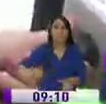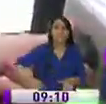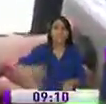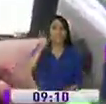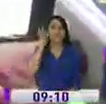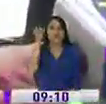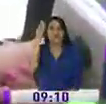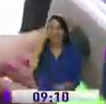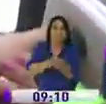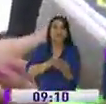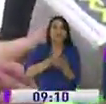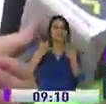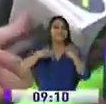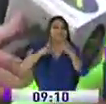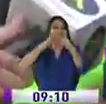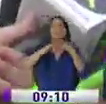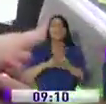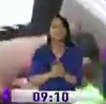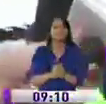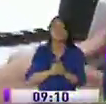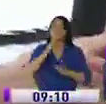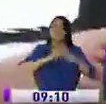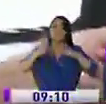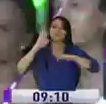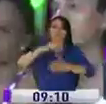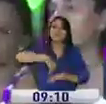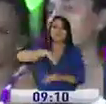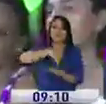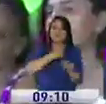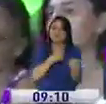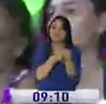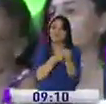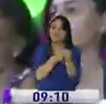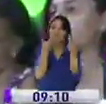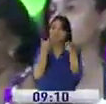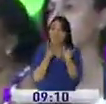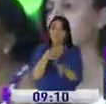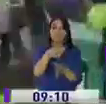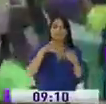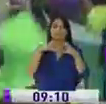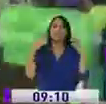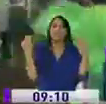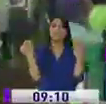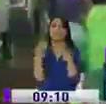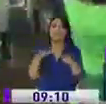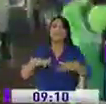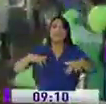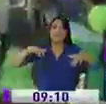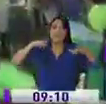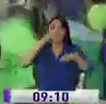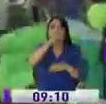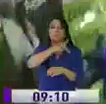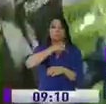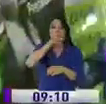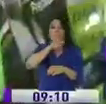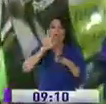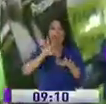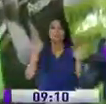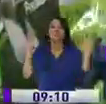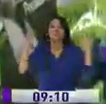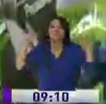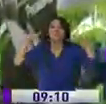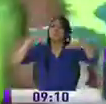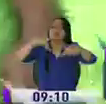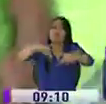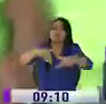detiene. Totalitario, nuestro compromiso con Manabí. Luego se trasladó hasta el Coliseo La California de Puerto Viejo, donde participó en el